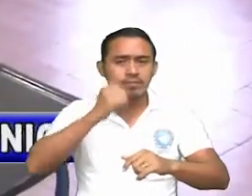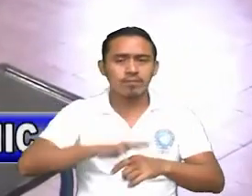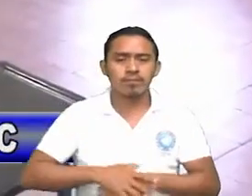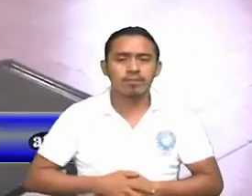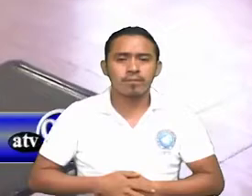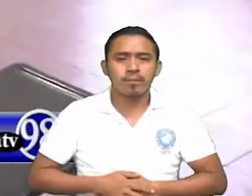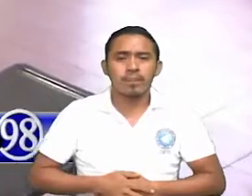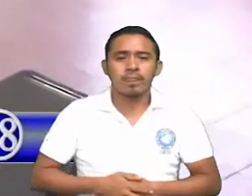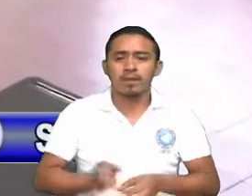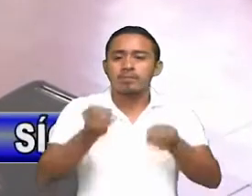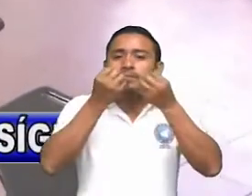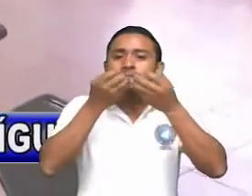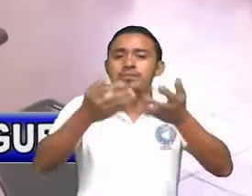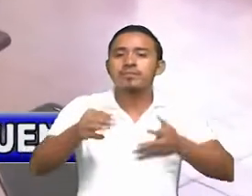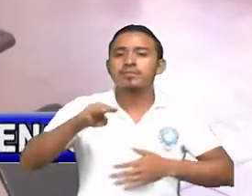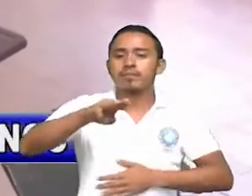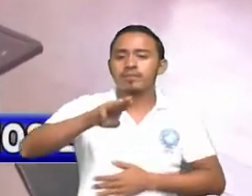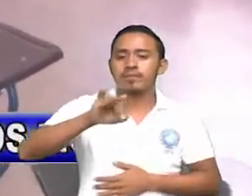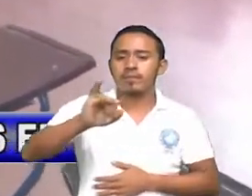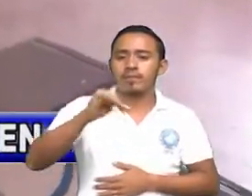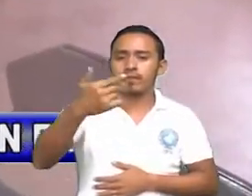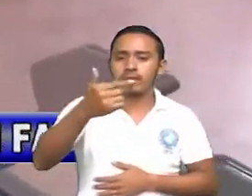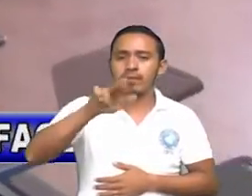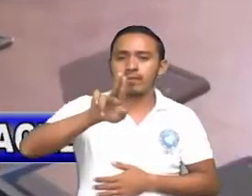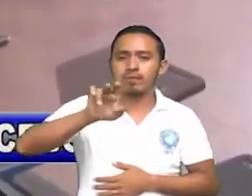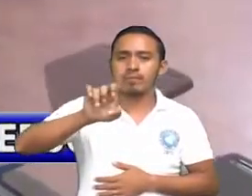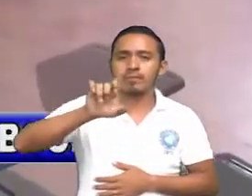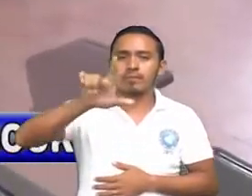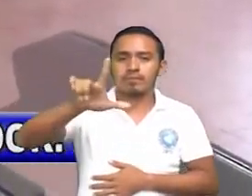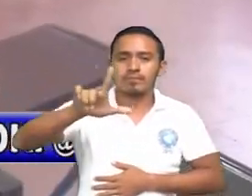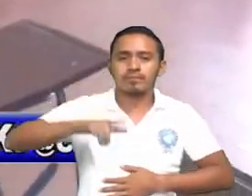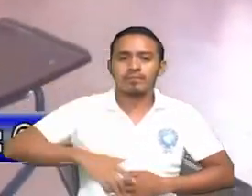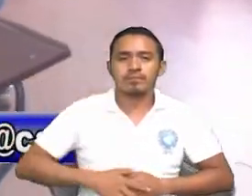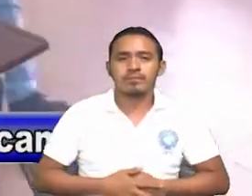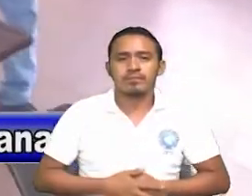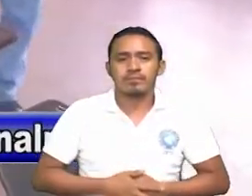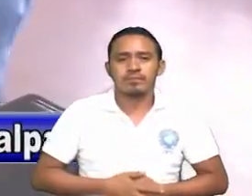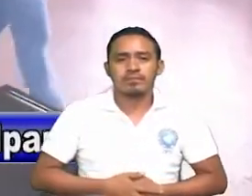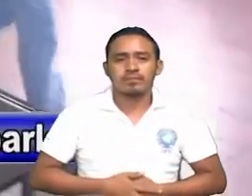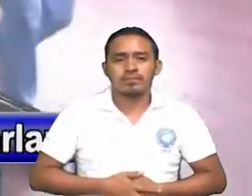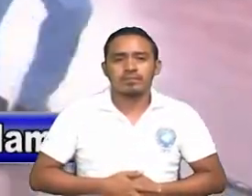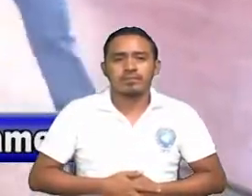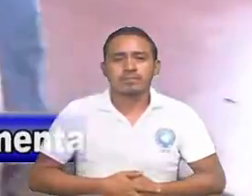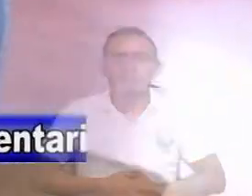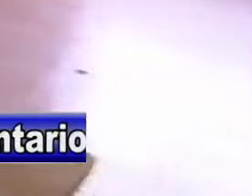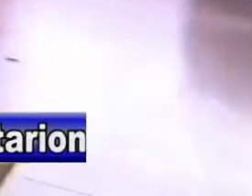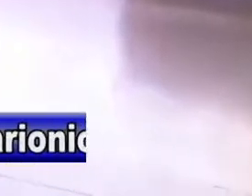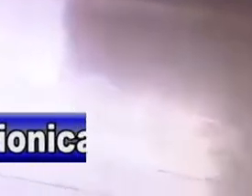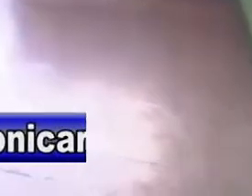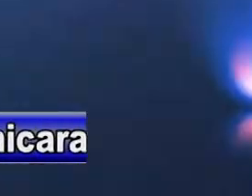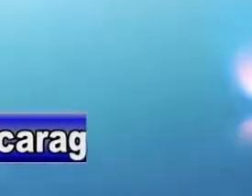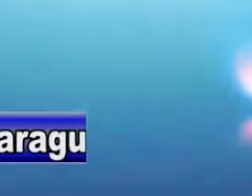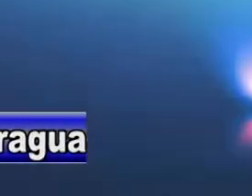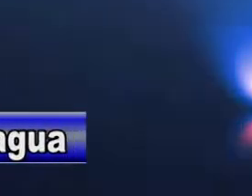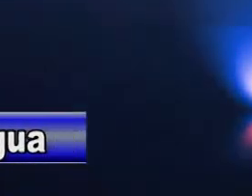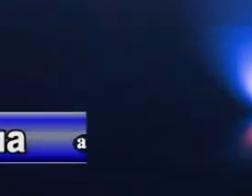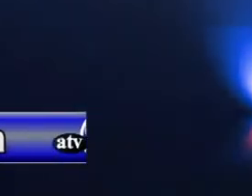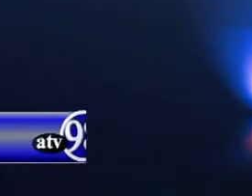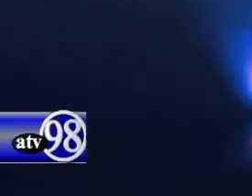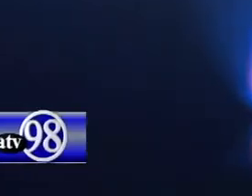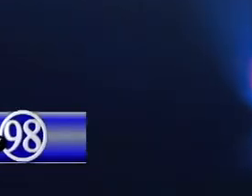endémica. Con cámara de Rubén Castro para el canal parlamentario, les informó Miguel Carranza Mena.